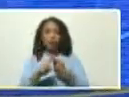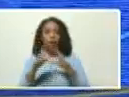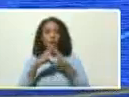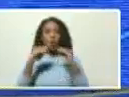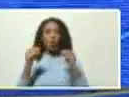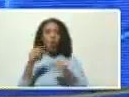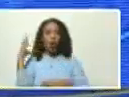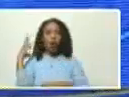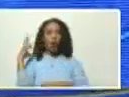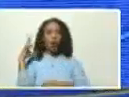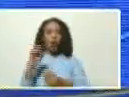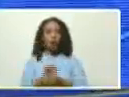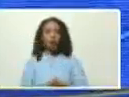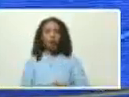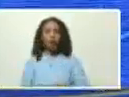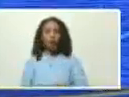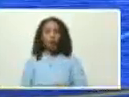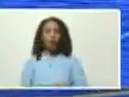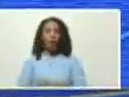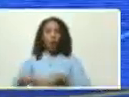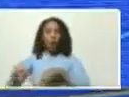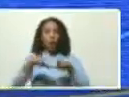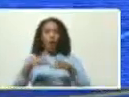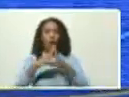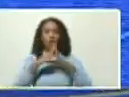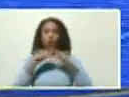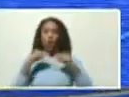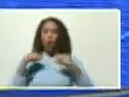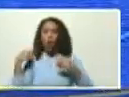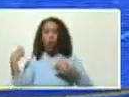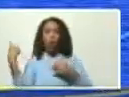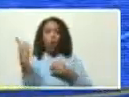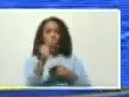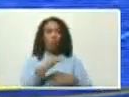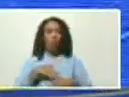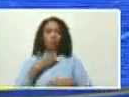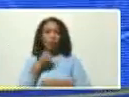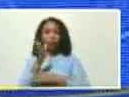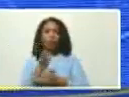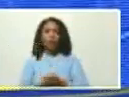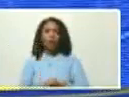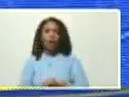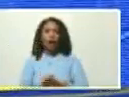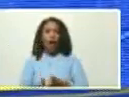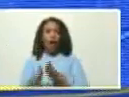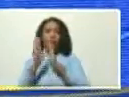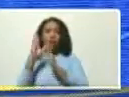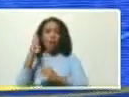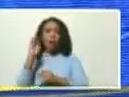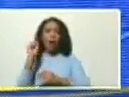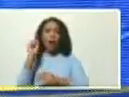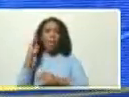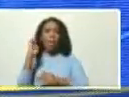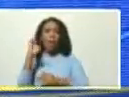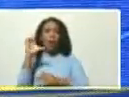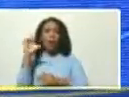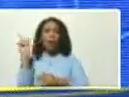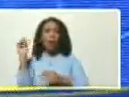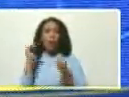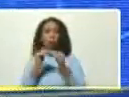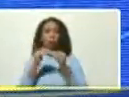las religiones, espacios para todos. Como la Torre de Babel va a